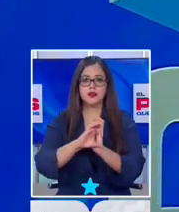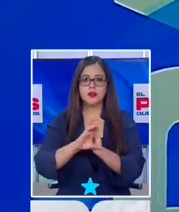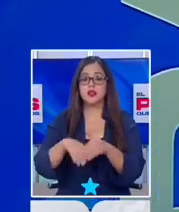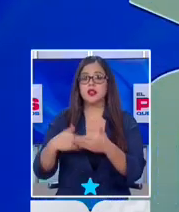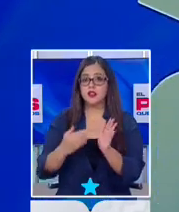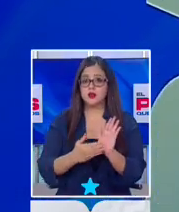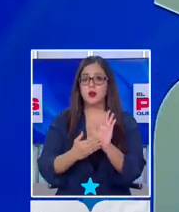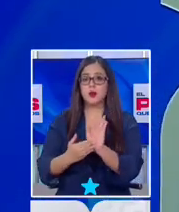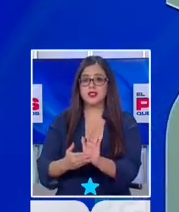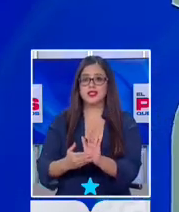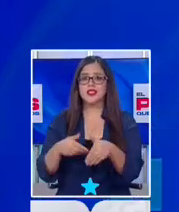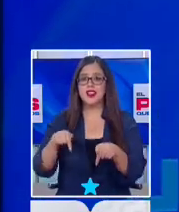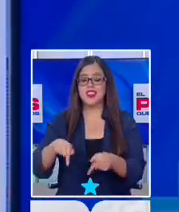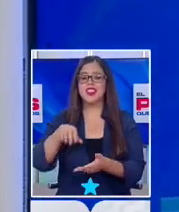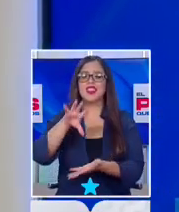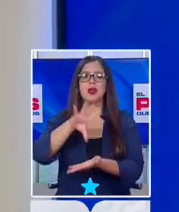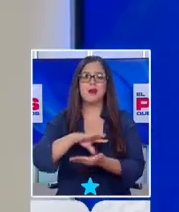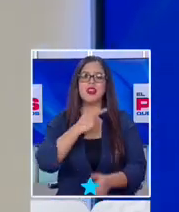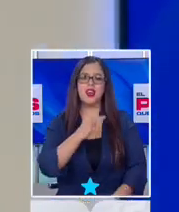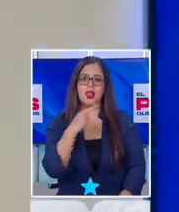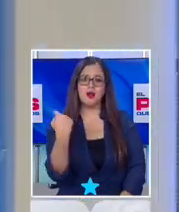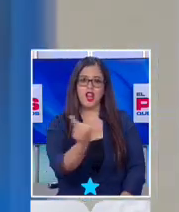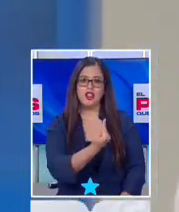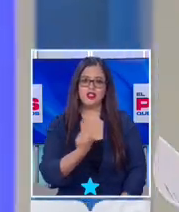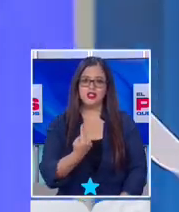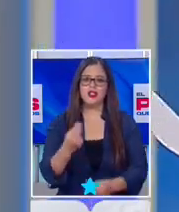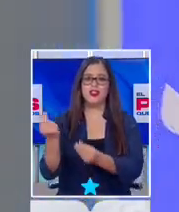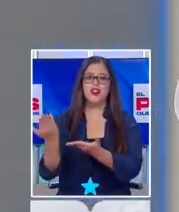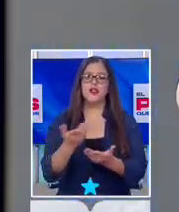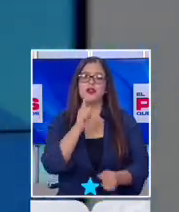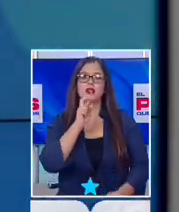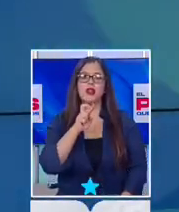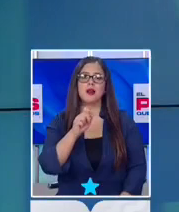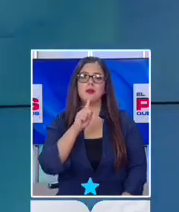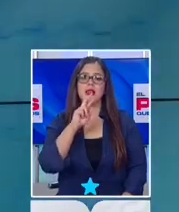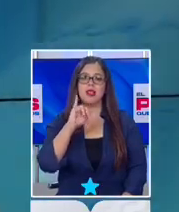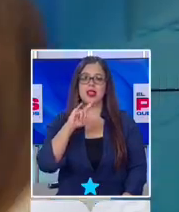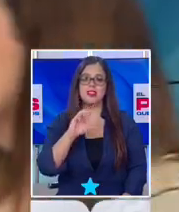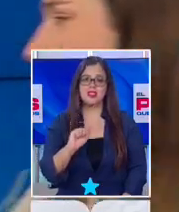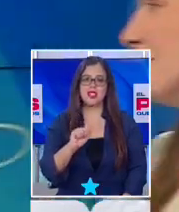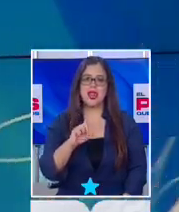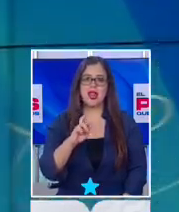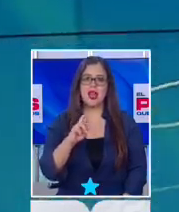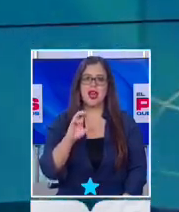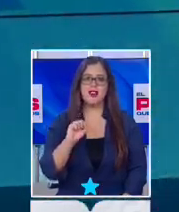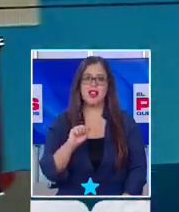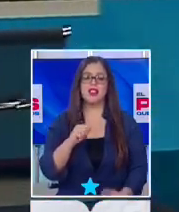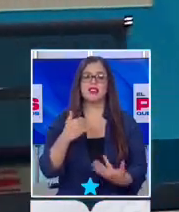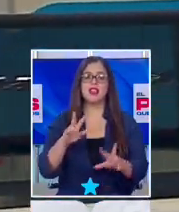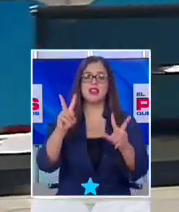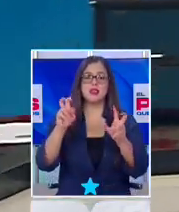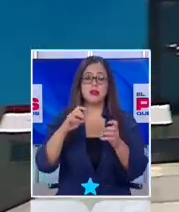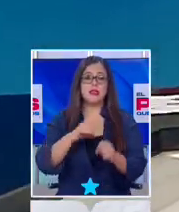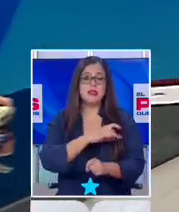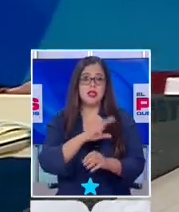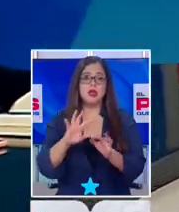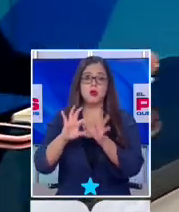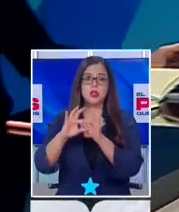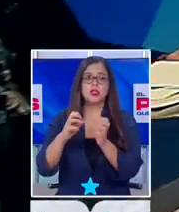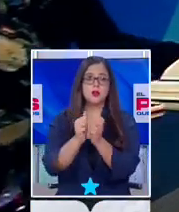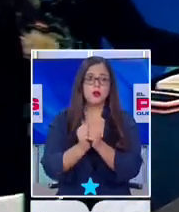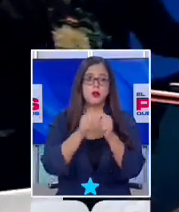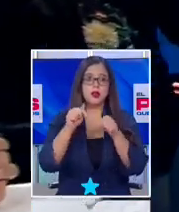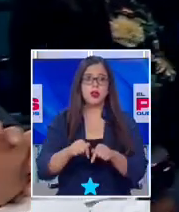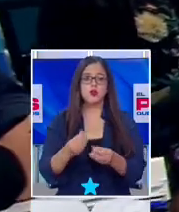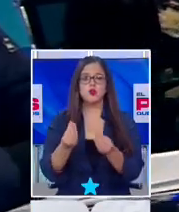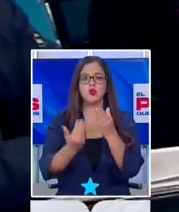presentar de inmediato aquí en el país que queremos tenemos la bienvenida a patricia la wta convencional de vamos por chile patricia muchas gracias por acompañarnos el